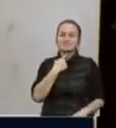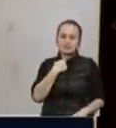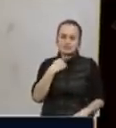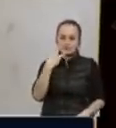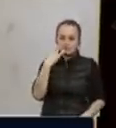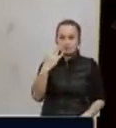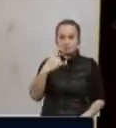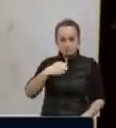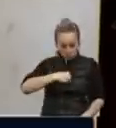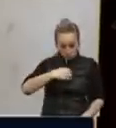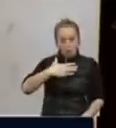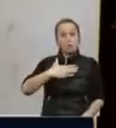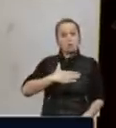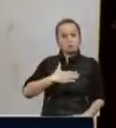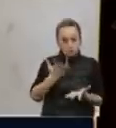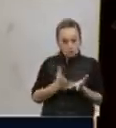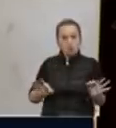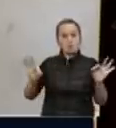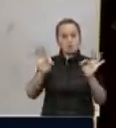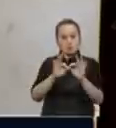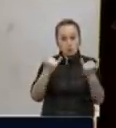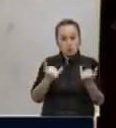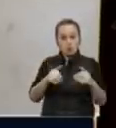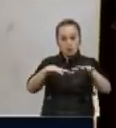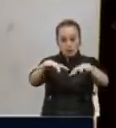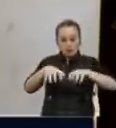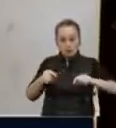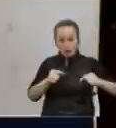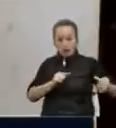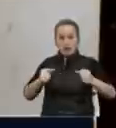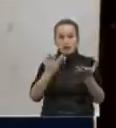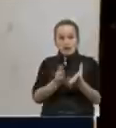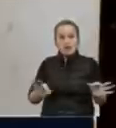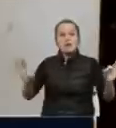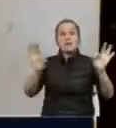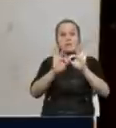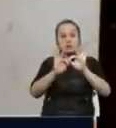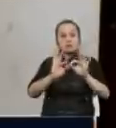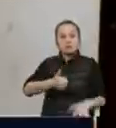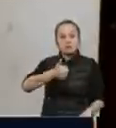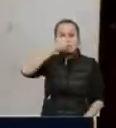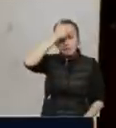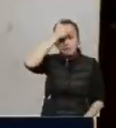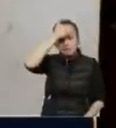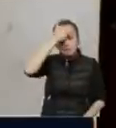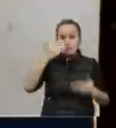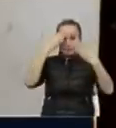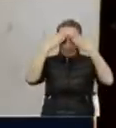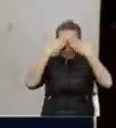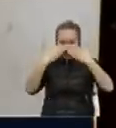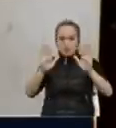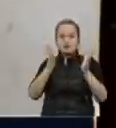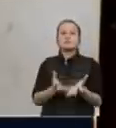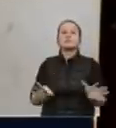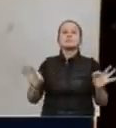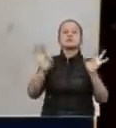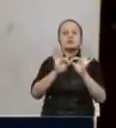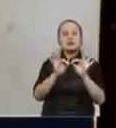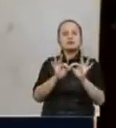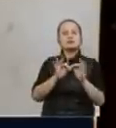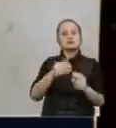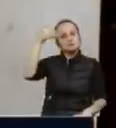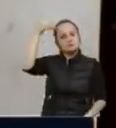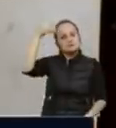Pero es la oportunidad importante, en este escenario tan importante, fundamental para la democracia, de